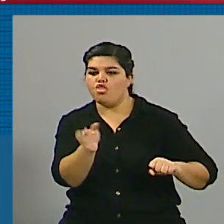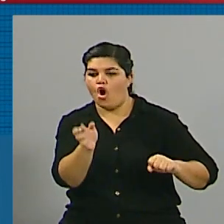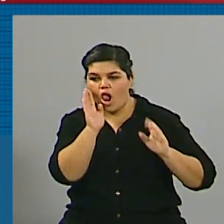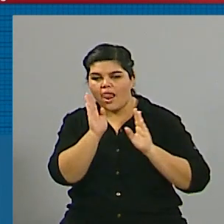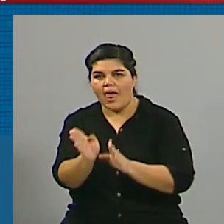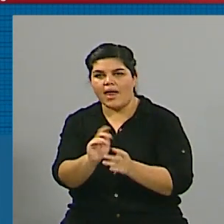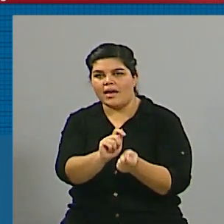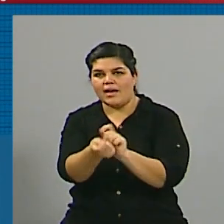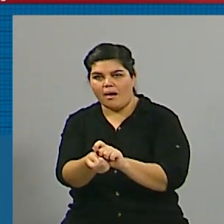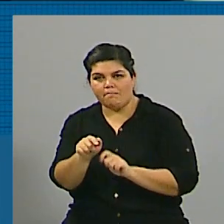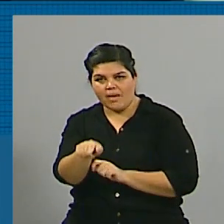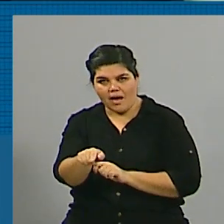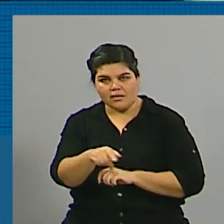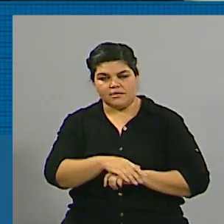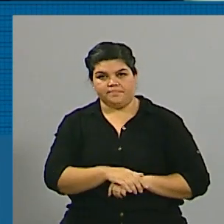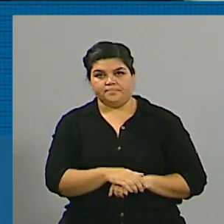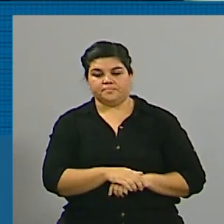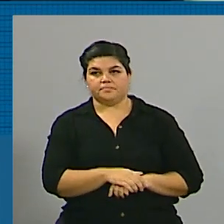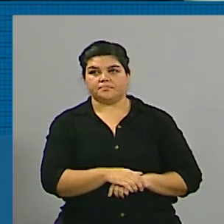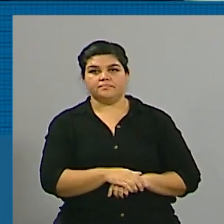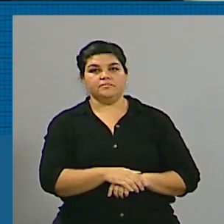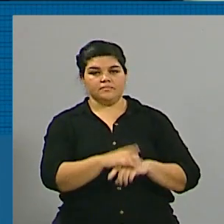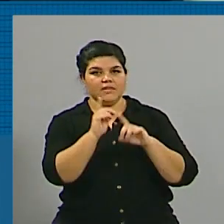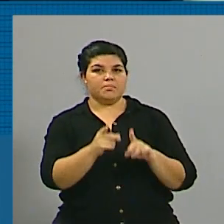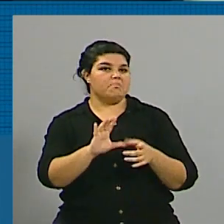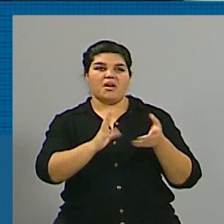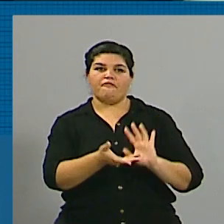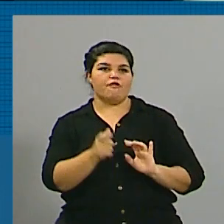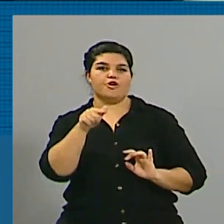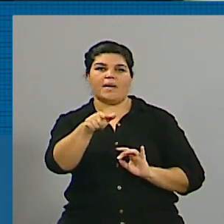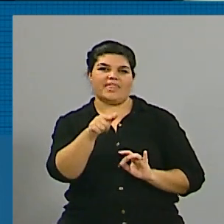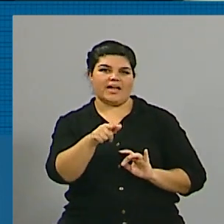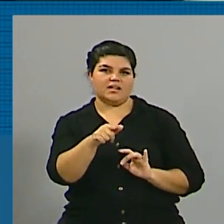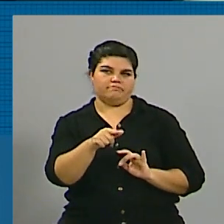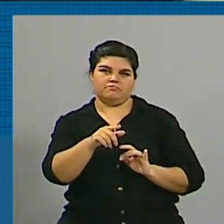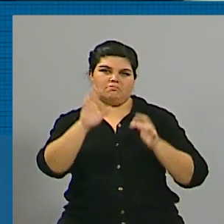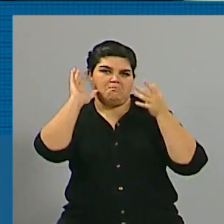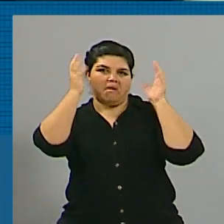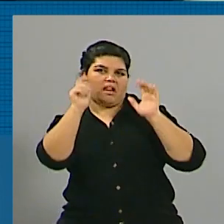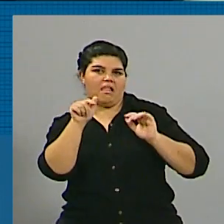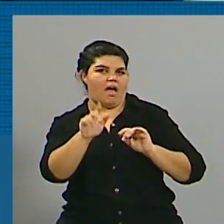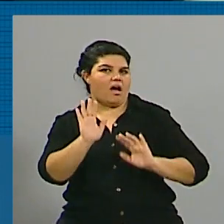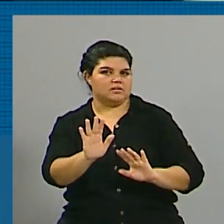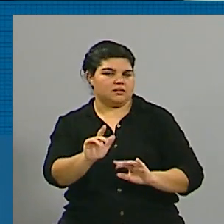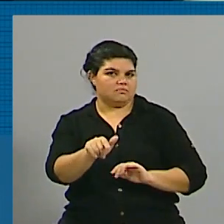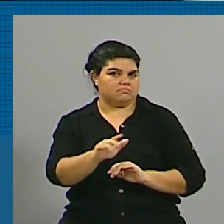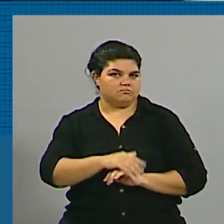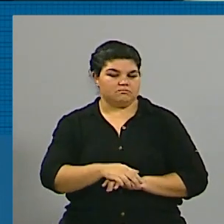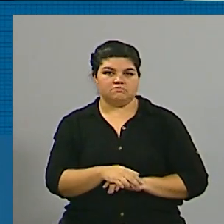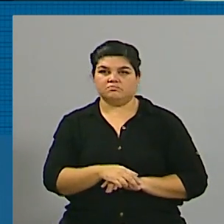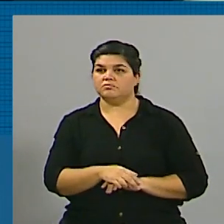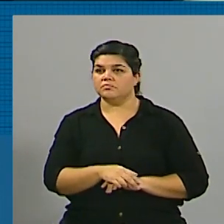con sus propias ideas, ¿no? Claro, sería parte de ese mecanismo que él entiende podría implementarse, ¿no? La otra pregunta